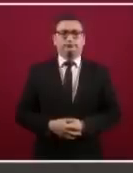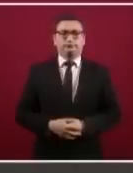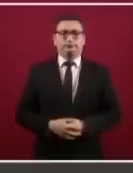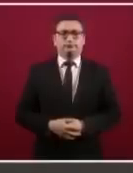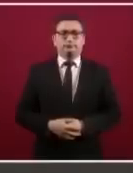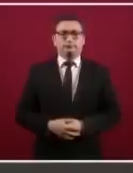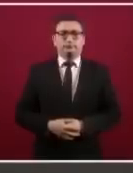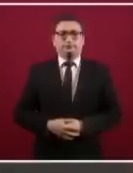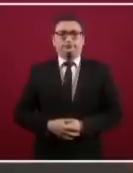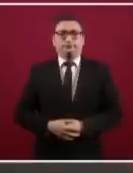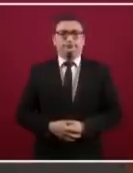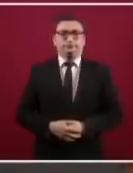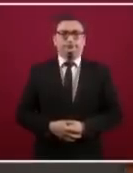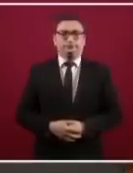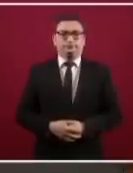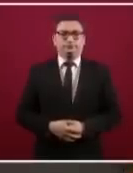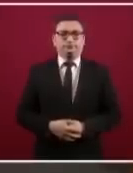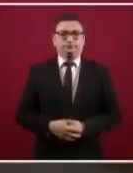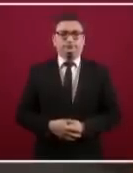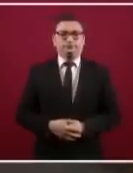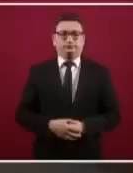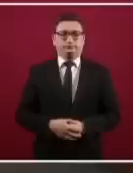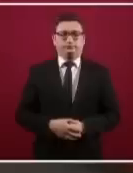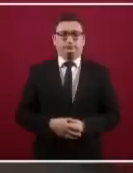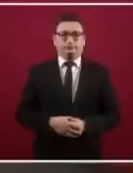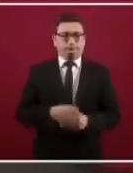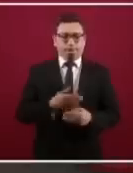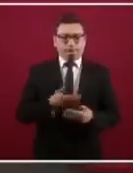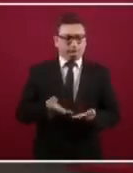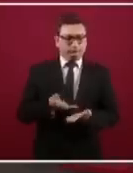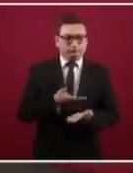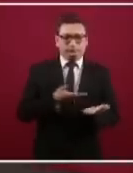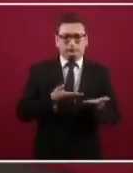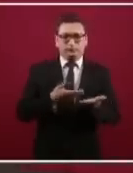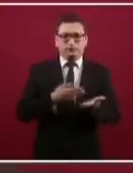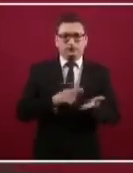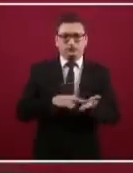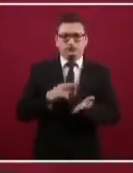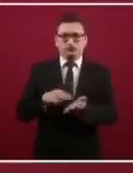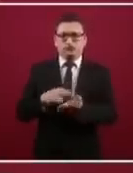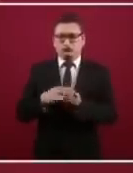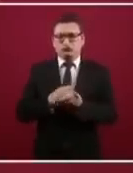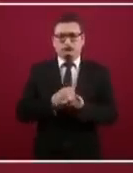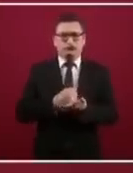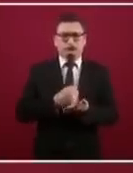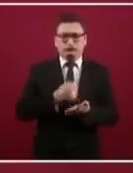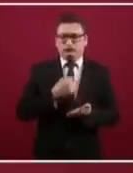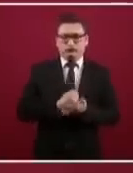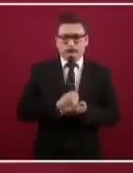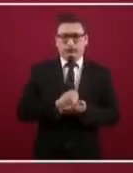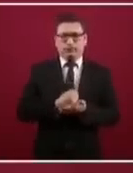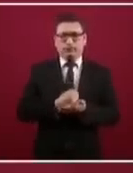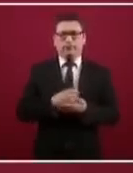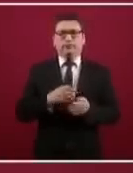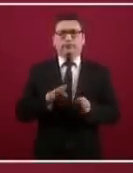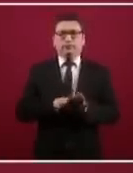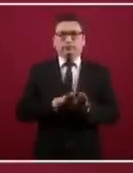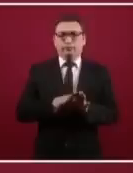asociarse la aprobación del tratado a la cuestión política